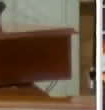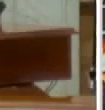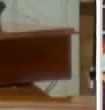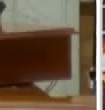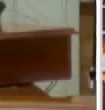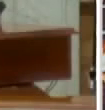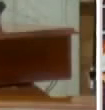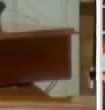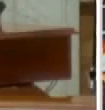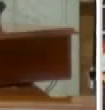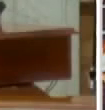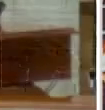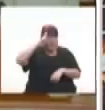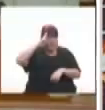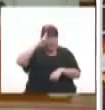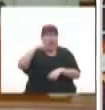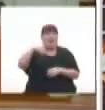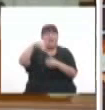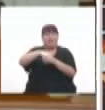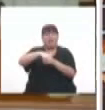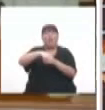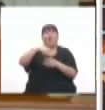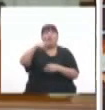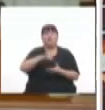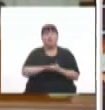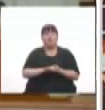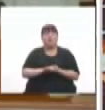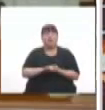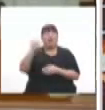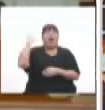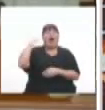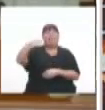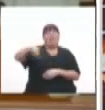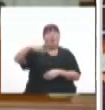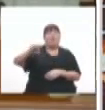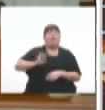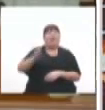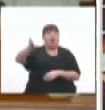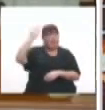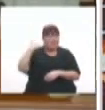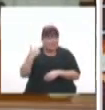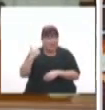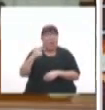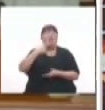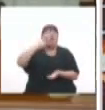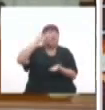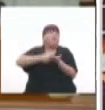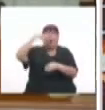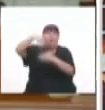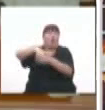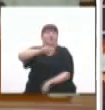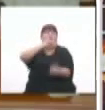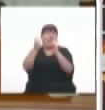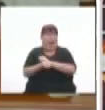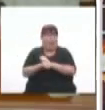de ellos una uno de los aspectos preocupantes era saber si finalmente quedaba aprobada por ejemplo la moratoria previsional o no Bueno un tema que finalmente